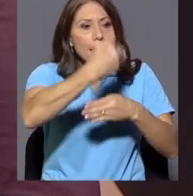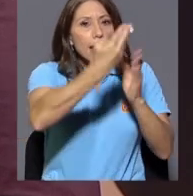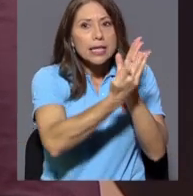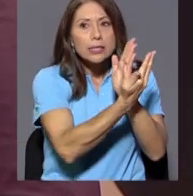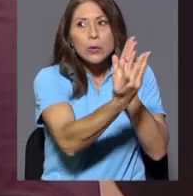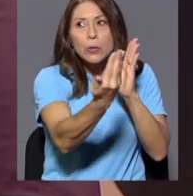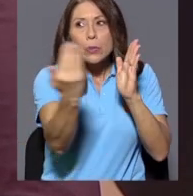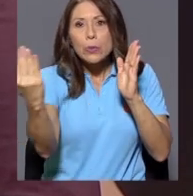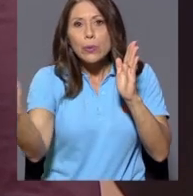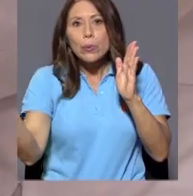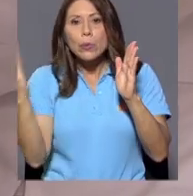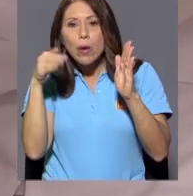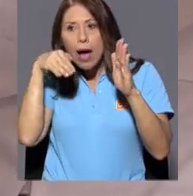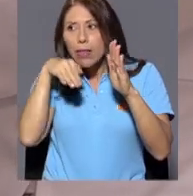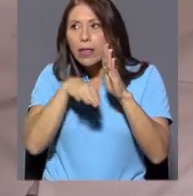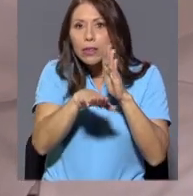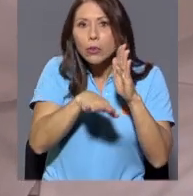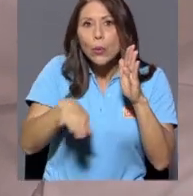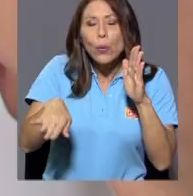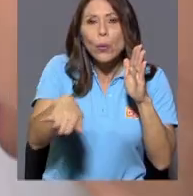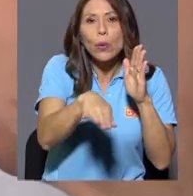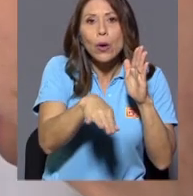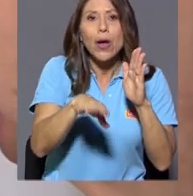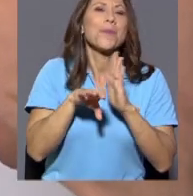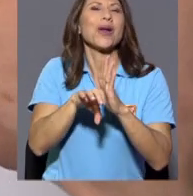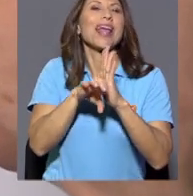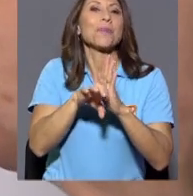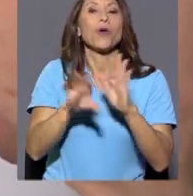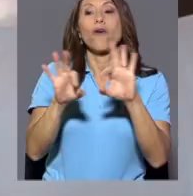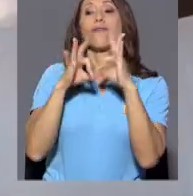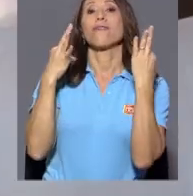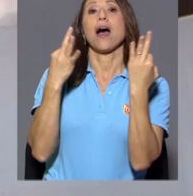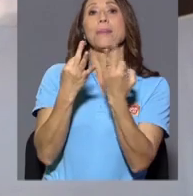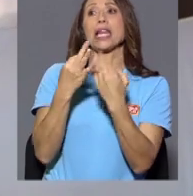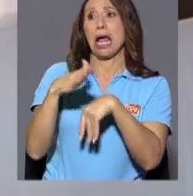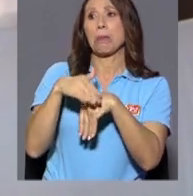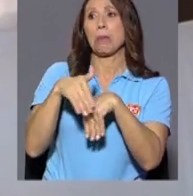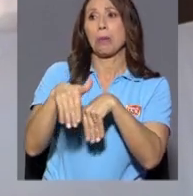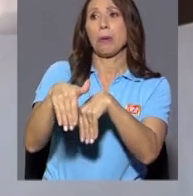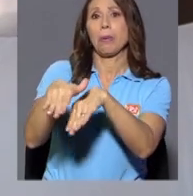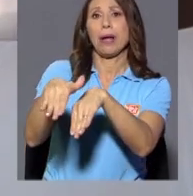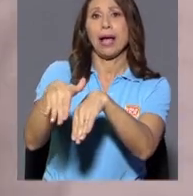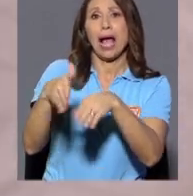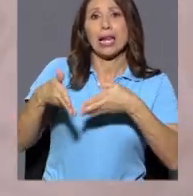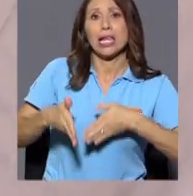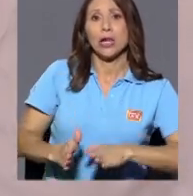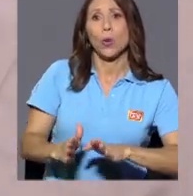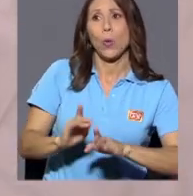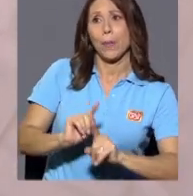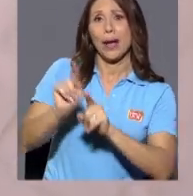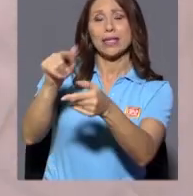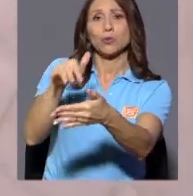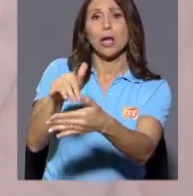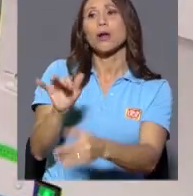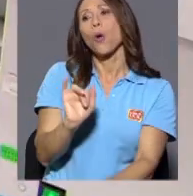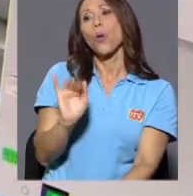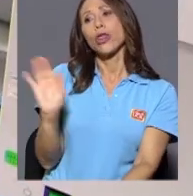eventualmente era algo así como que la familia cuando dejaba ir al hijo estudiar era como despedirse